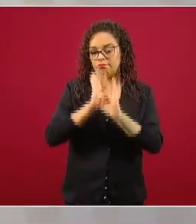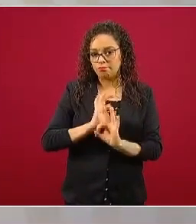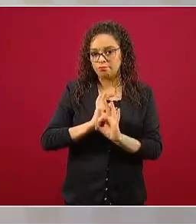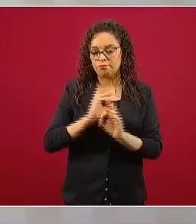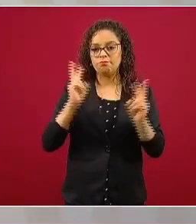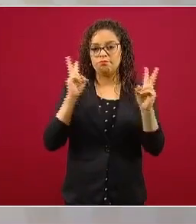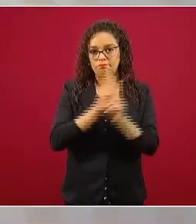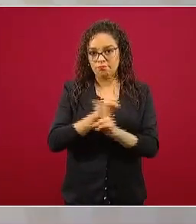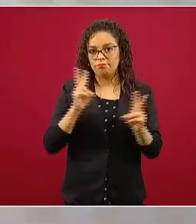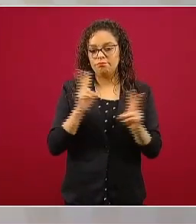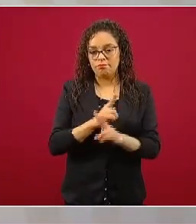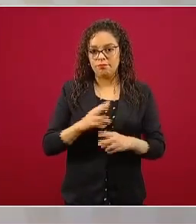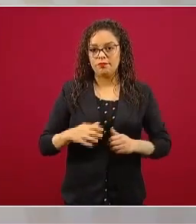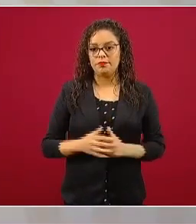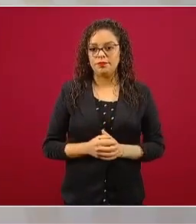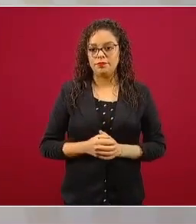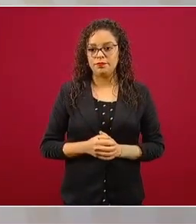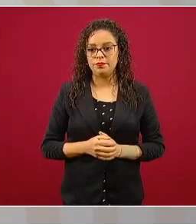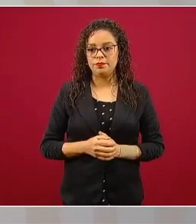y se están reforzando